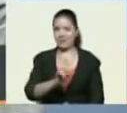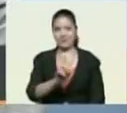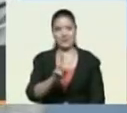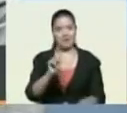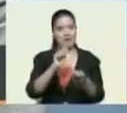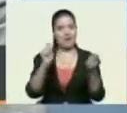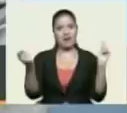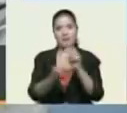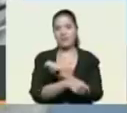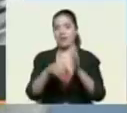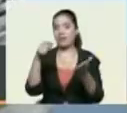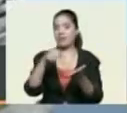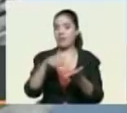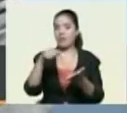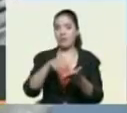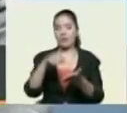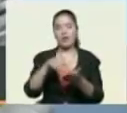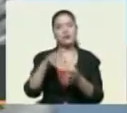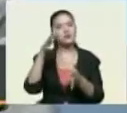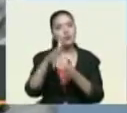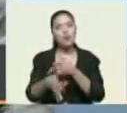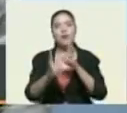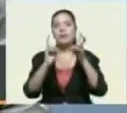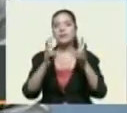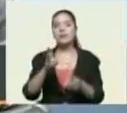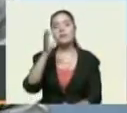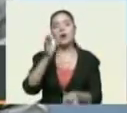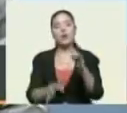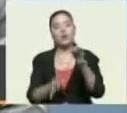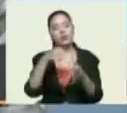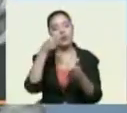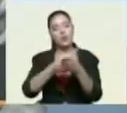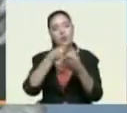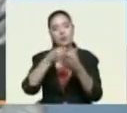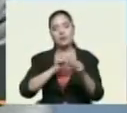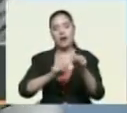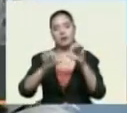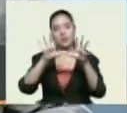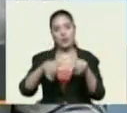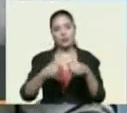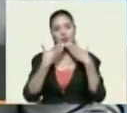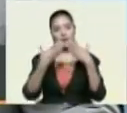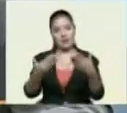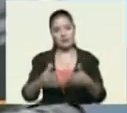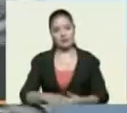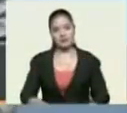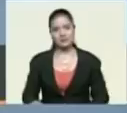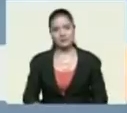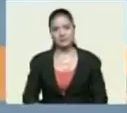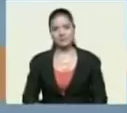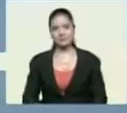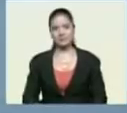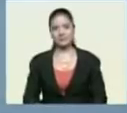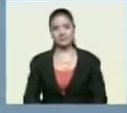esa deuda en relación a los temas de justicia y lucha anticorrupción. Muchas gracias.